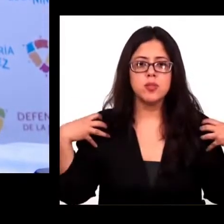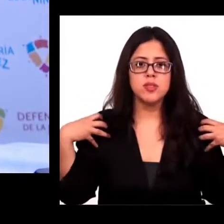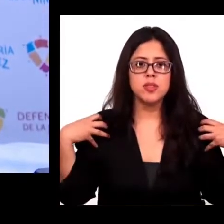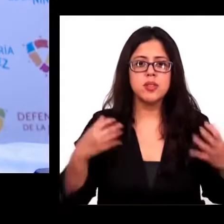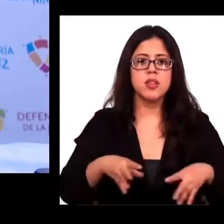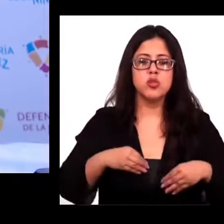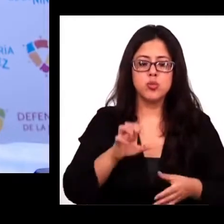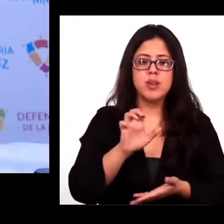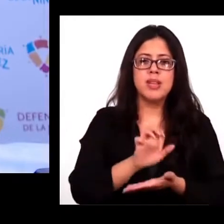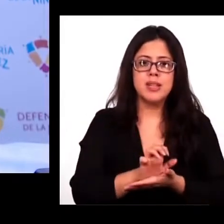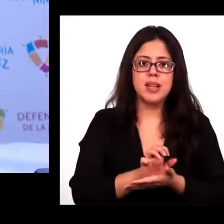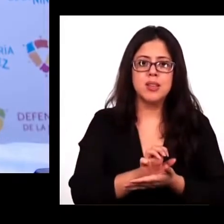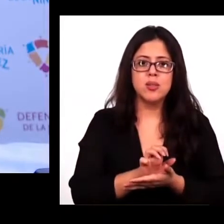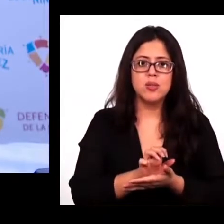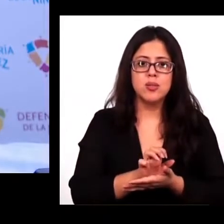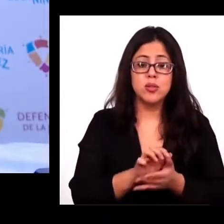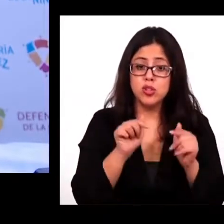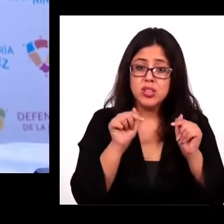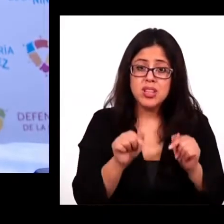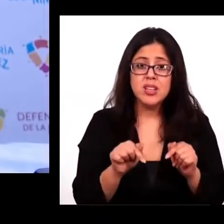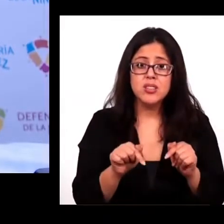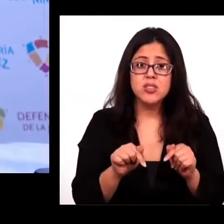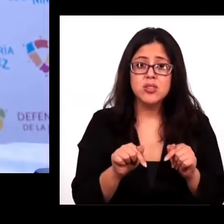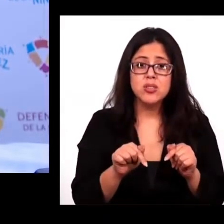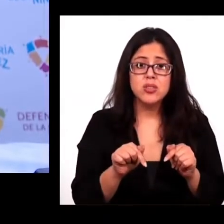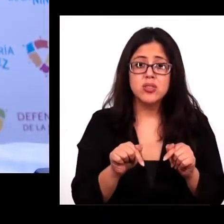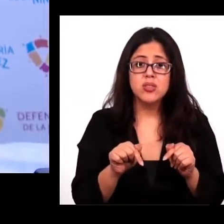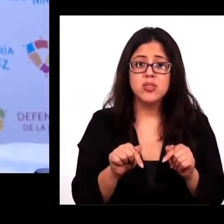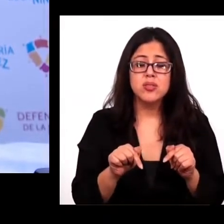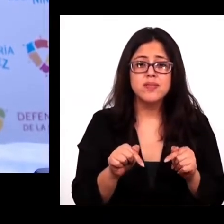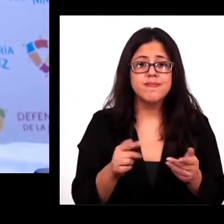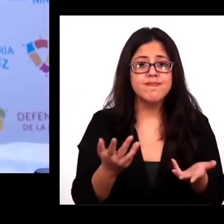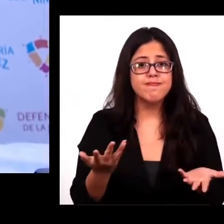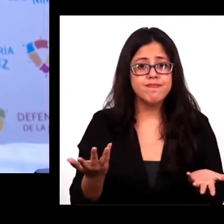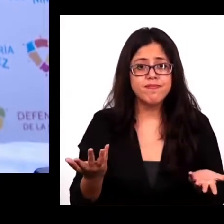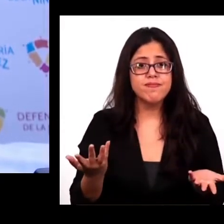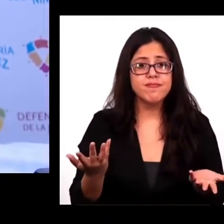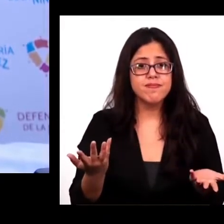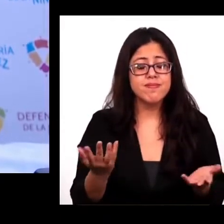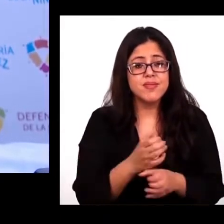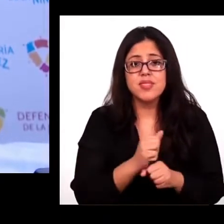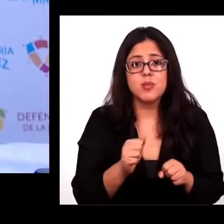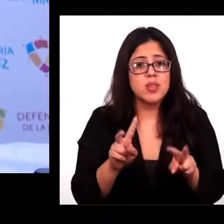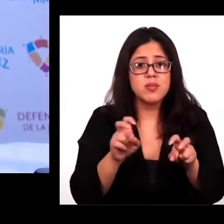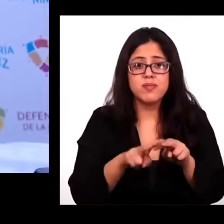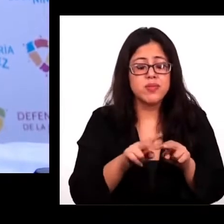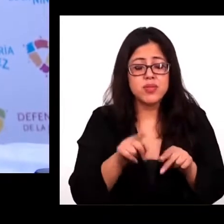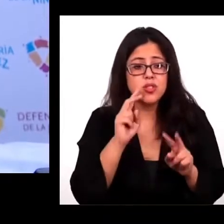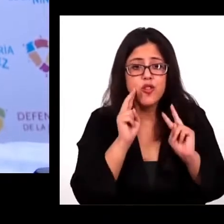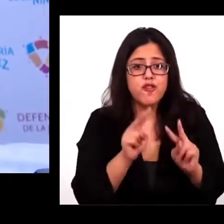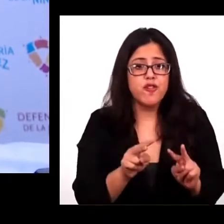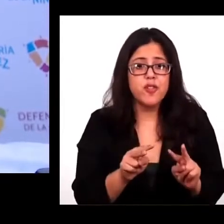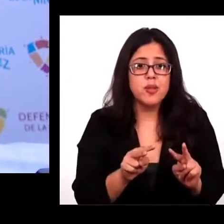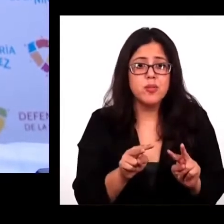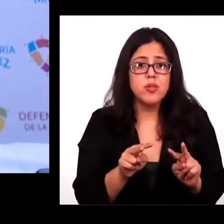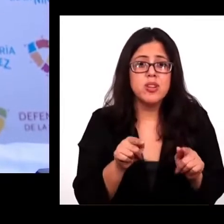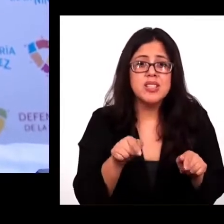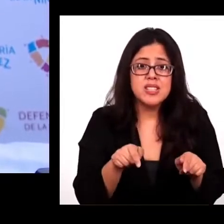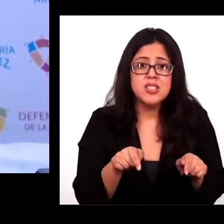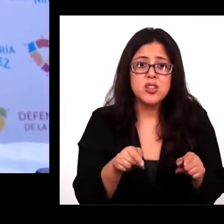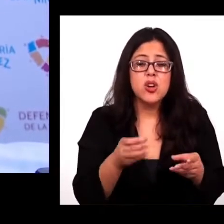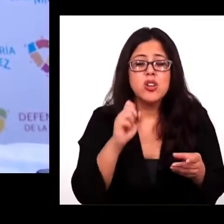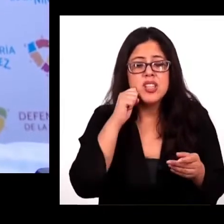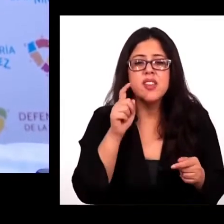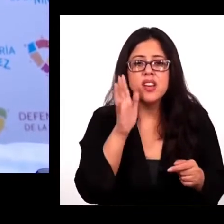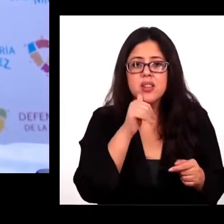el Estado con ese comportamiento resulta ineludible desde el punto de vista reparatorio y eso no lo observamos y eso evidentemente se constituye en un